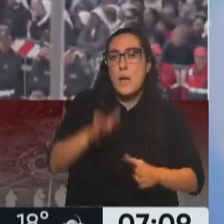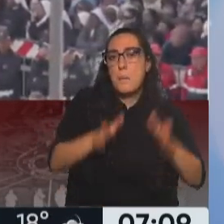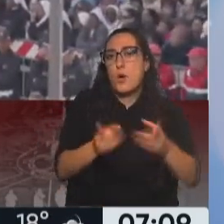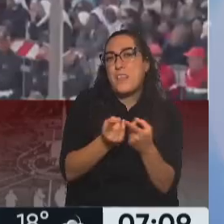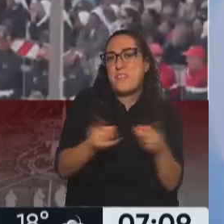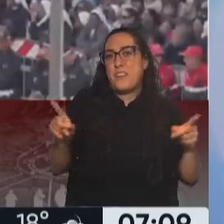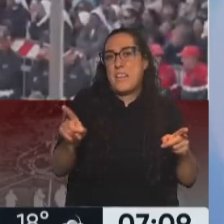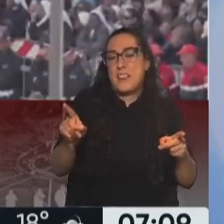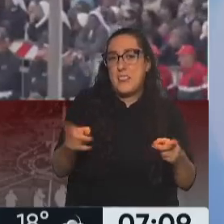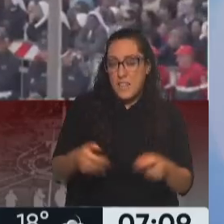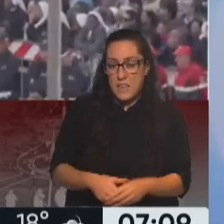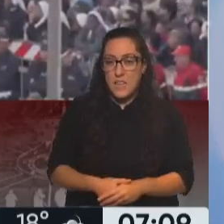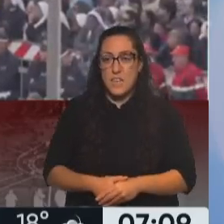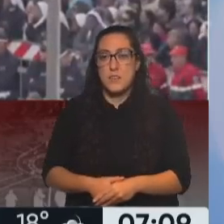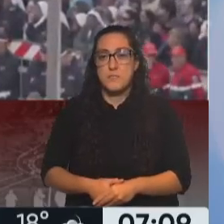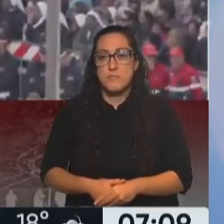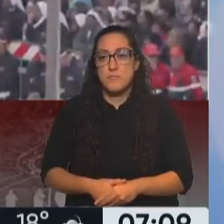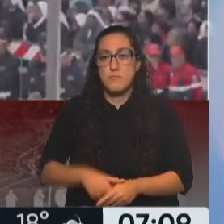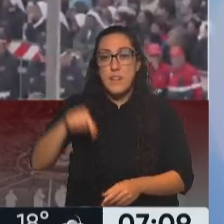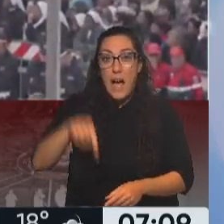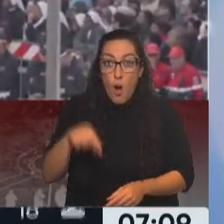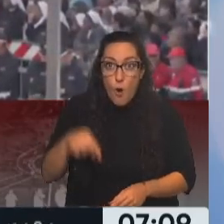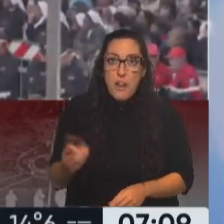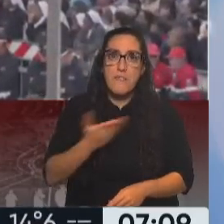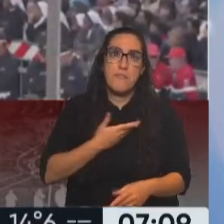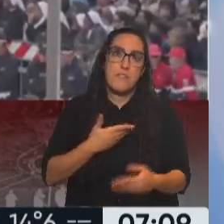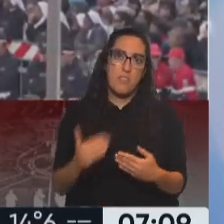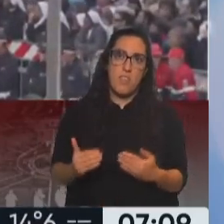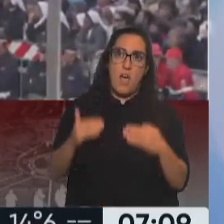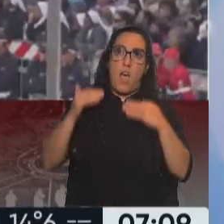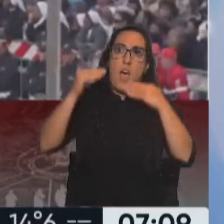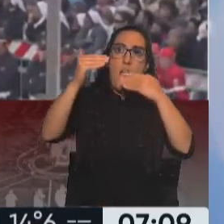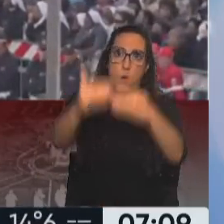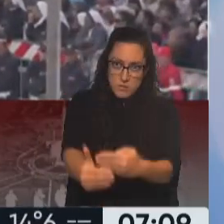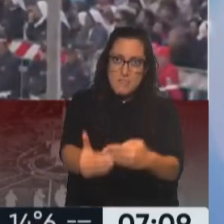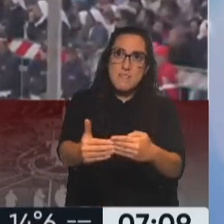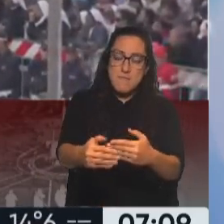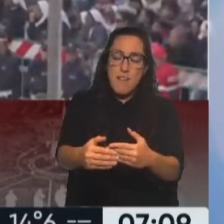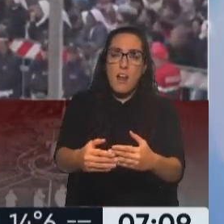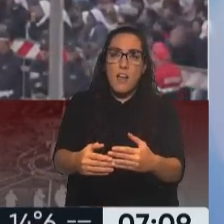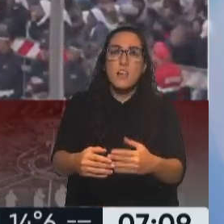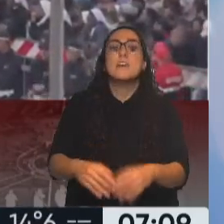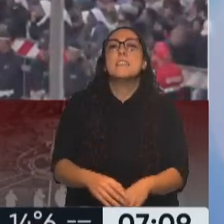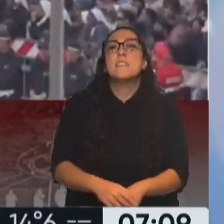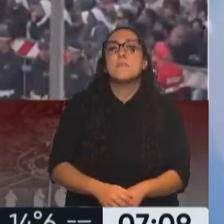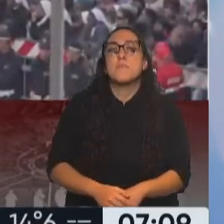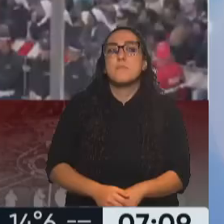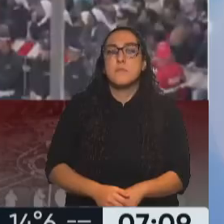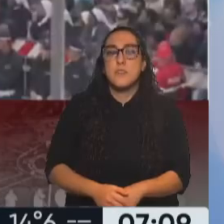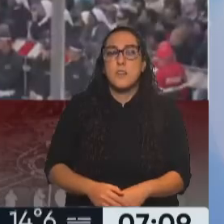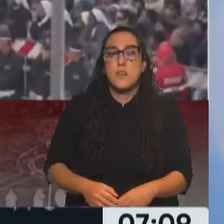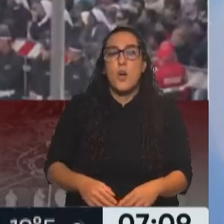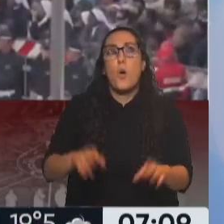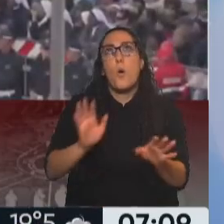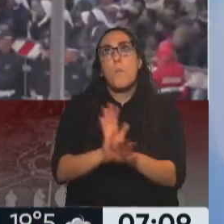Y él hizo pasos adelante notables, aunque no pudo cumplir con todo, digamos así,